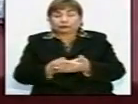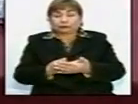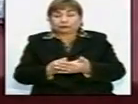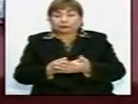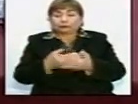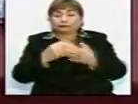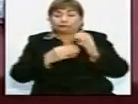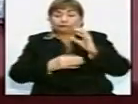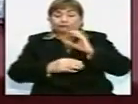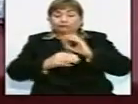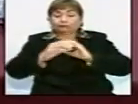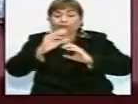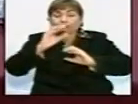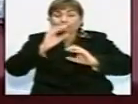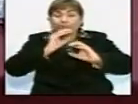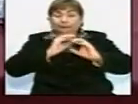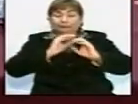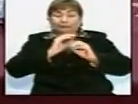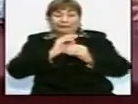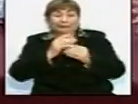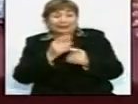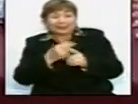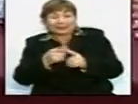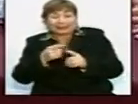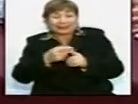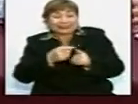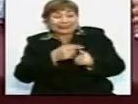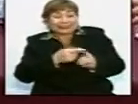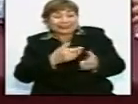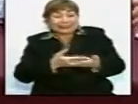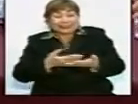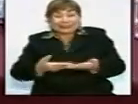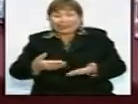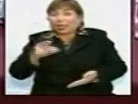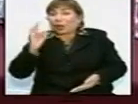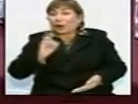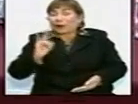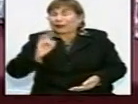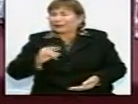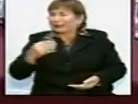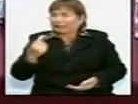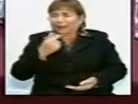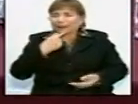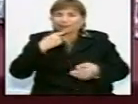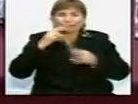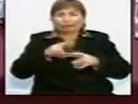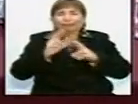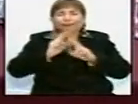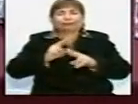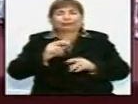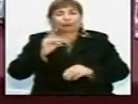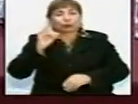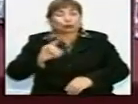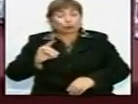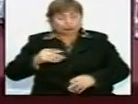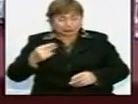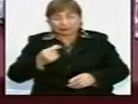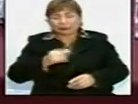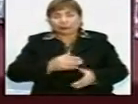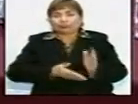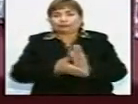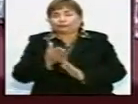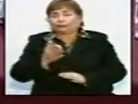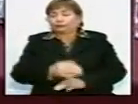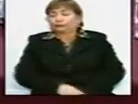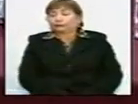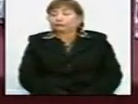entidades científicas sectores a través del centro operación de emergencia ya necesitamos respondiendo más rápidamente en el sentido de asistir a la población